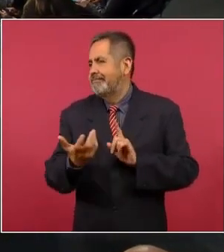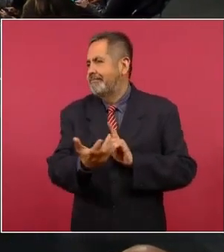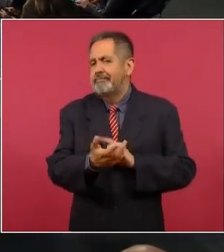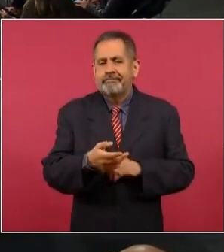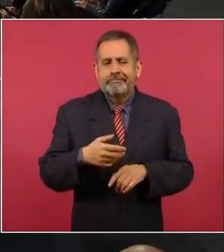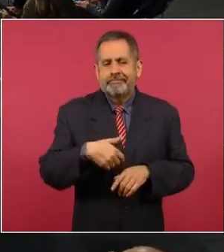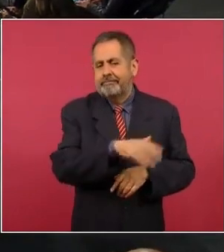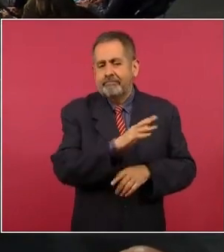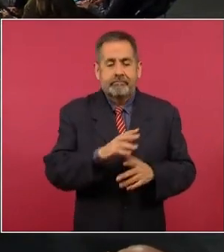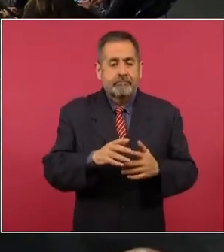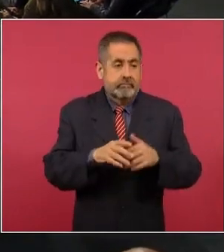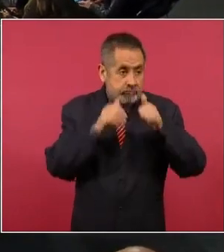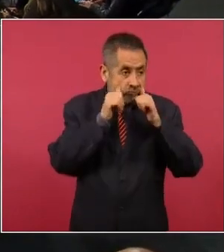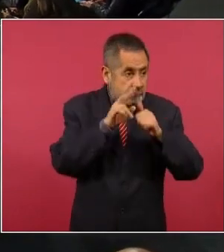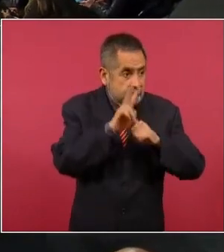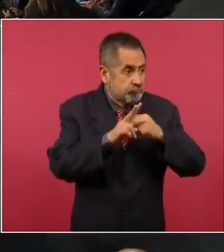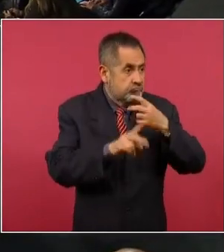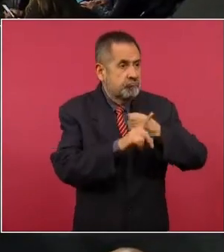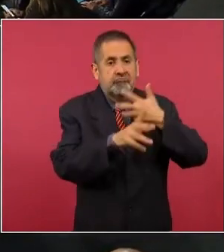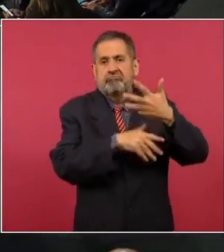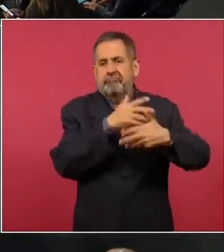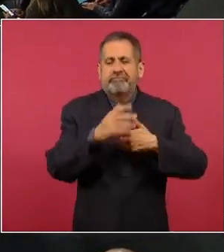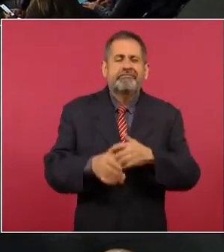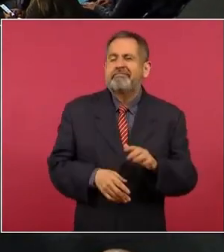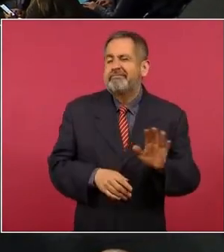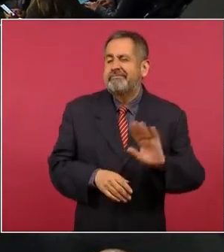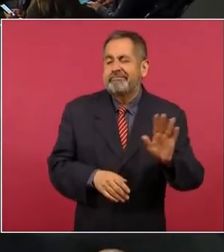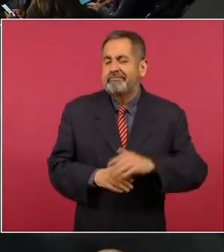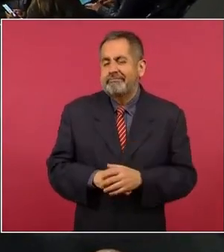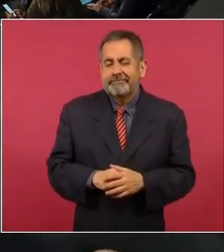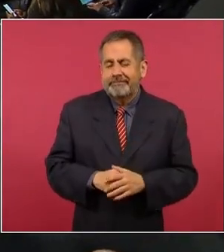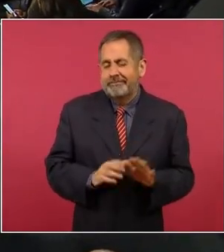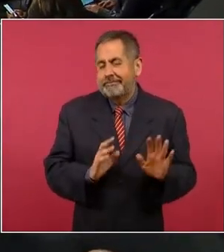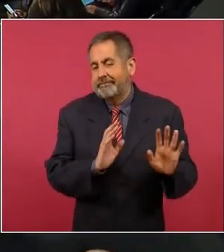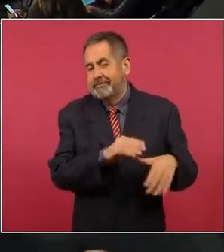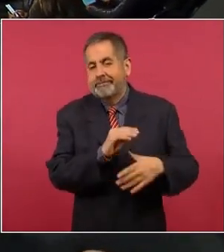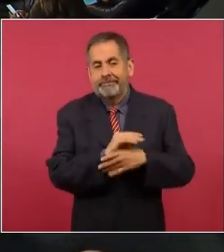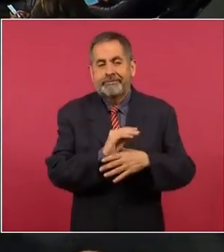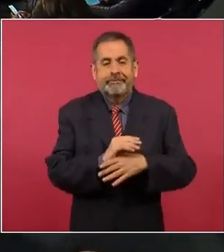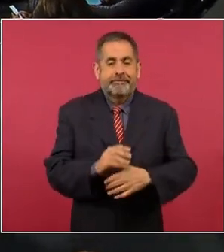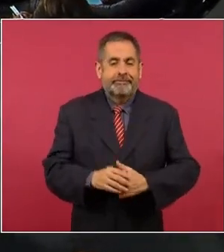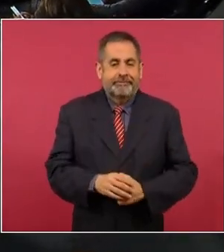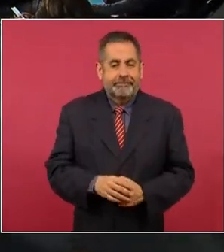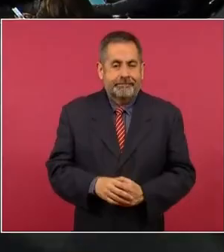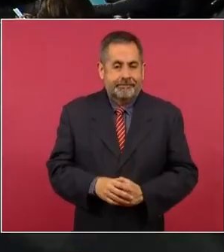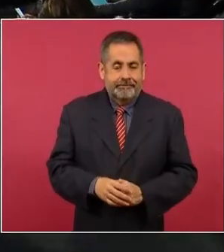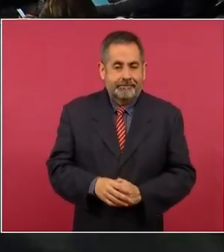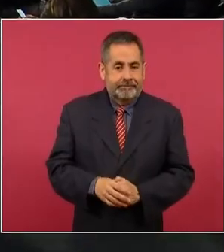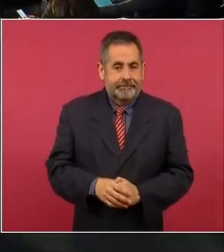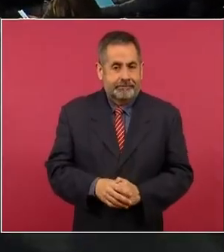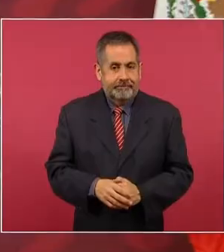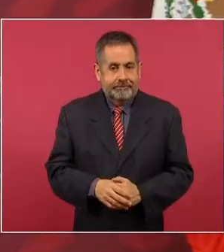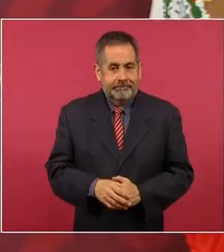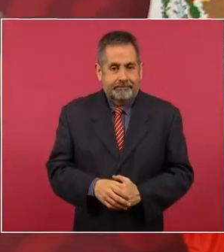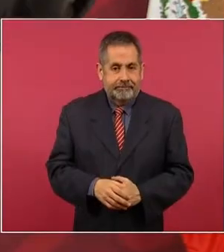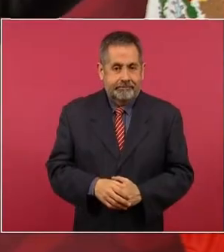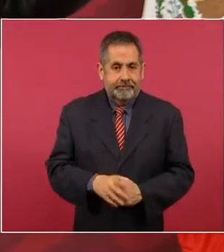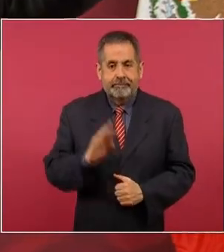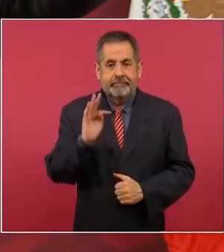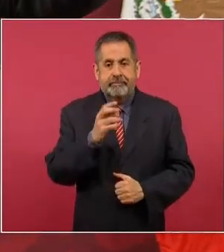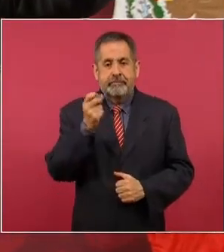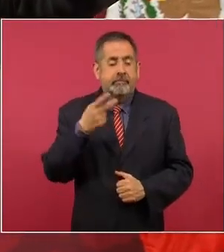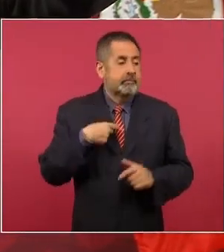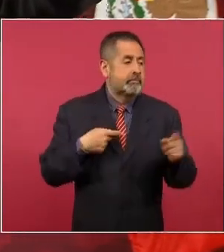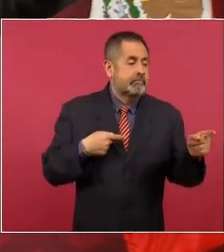no hacerle caso y si hay un provocador.